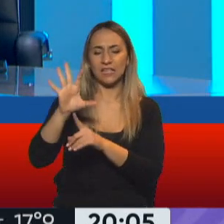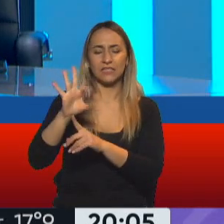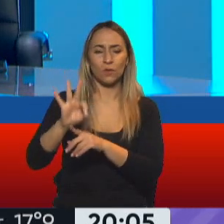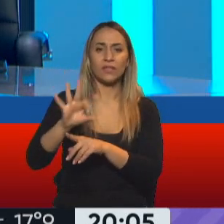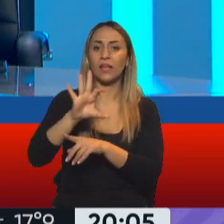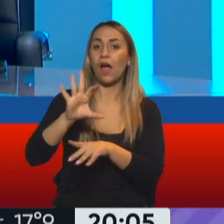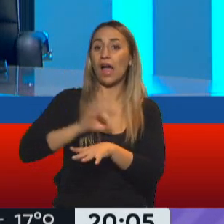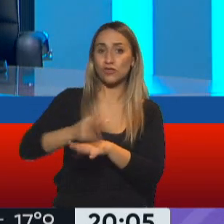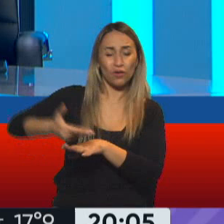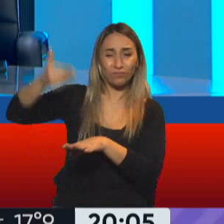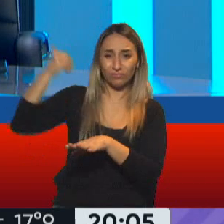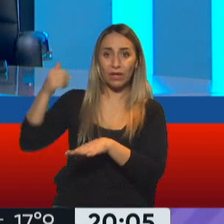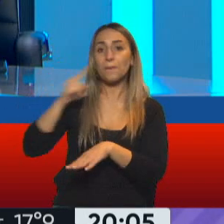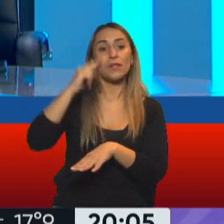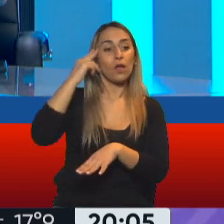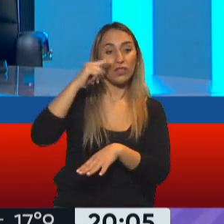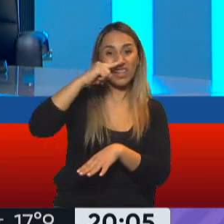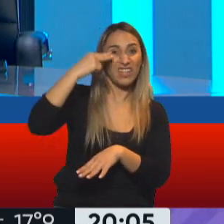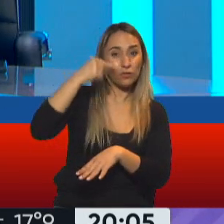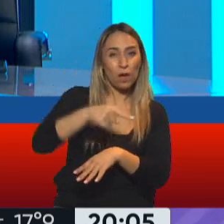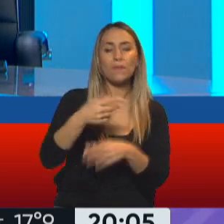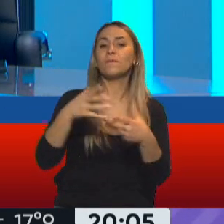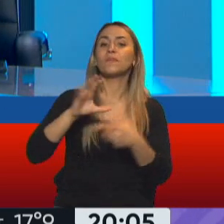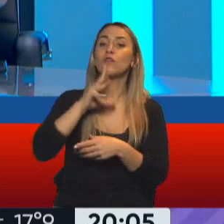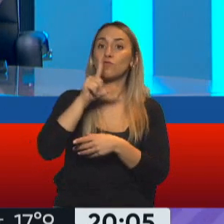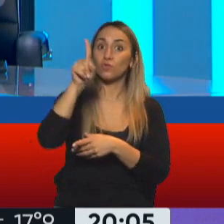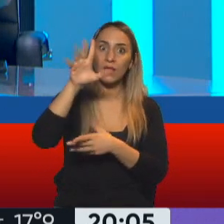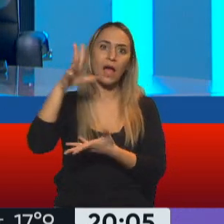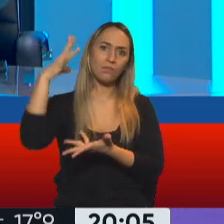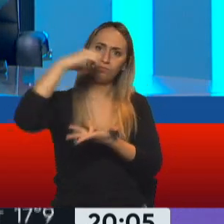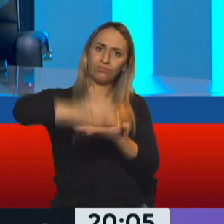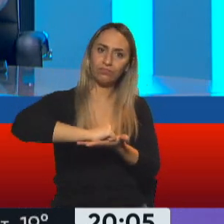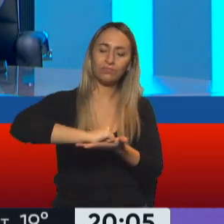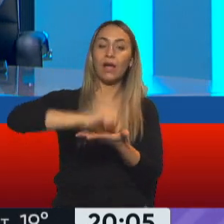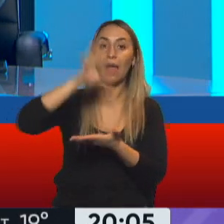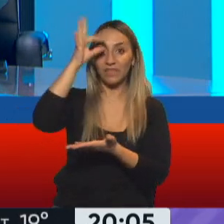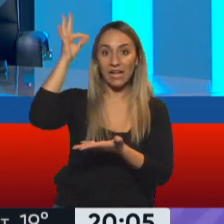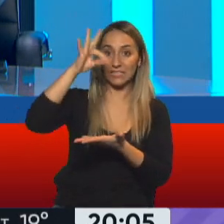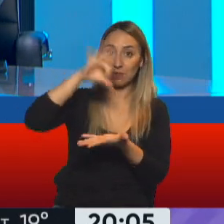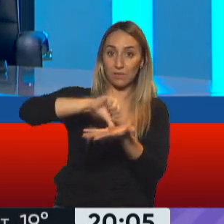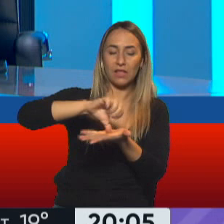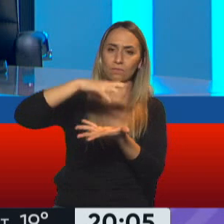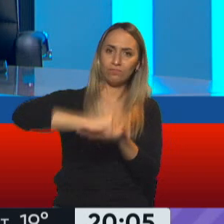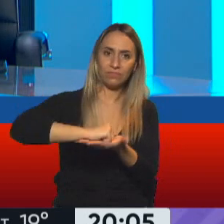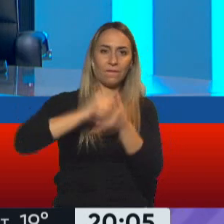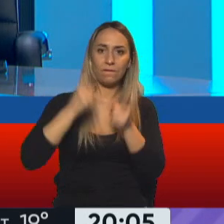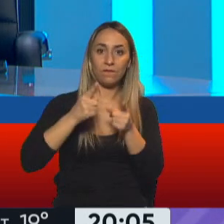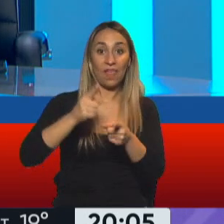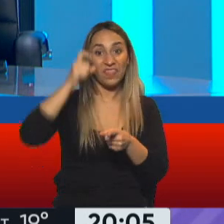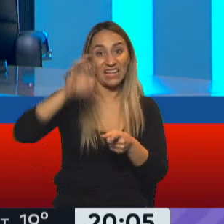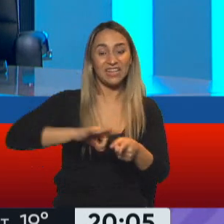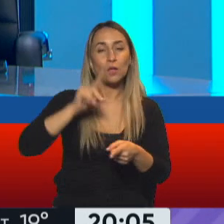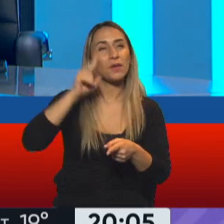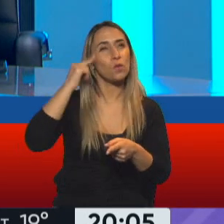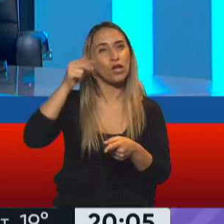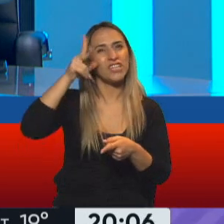año 1979 la Unión Soviética invade Afganistán, se quedan durante 10 años allí, en el 89 se van